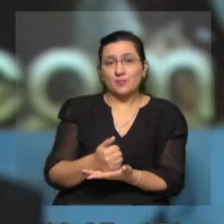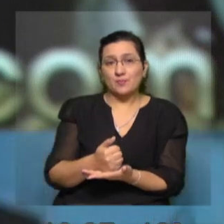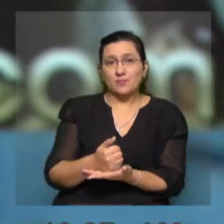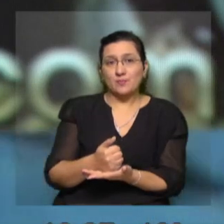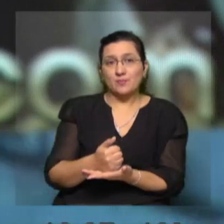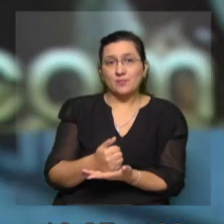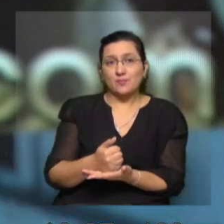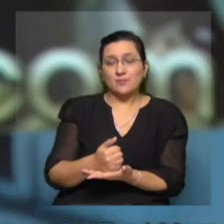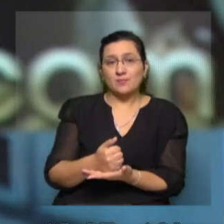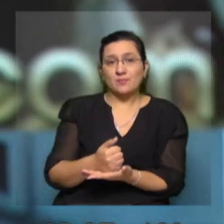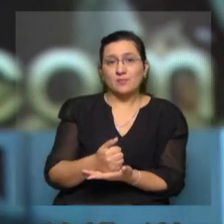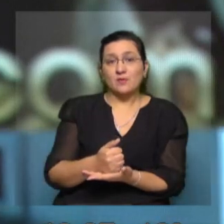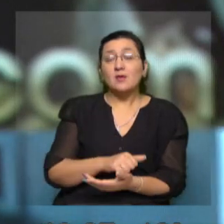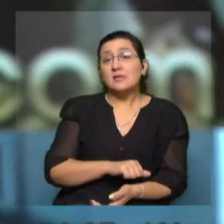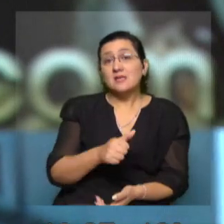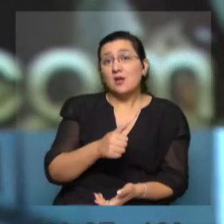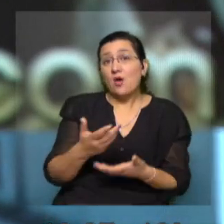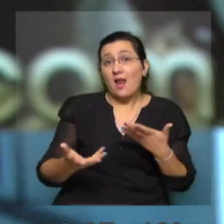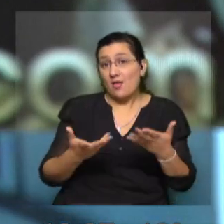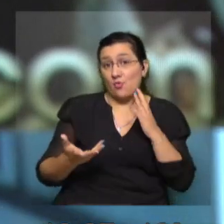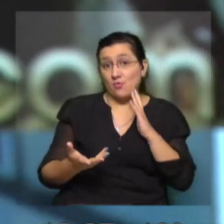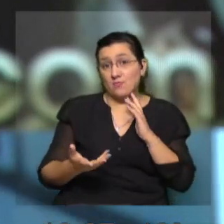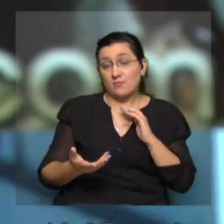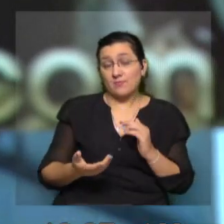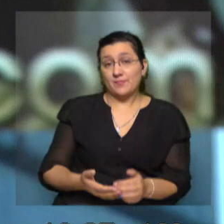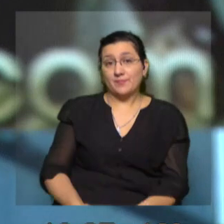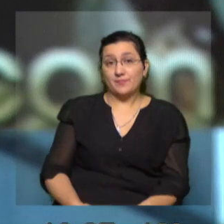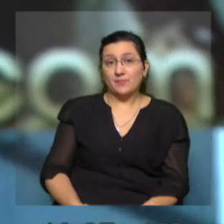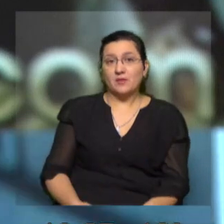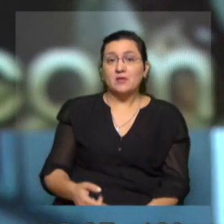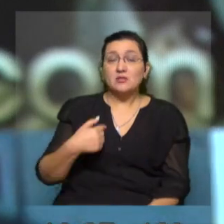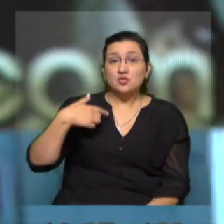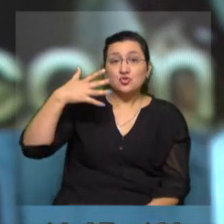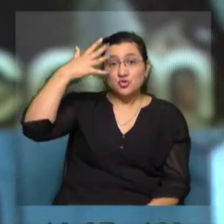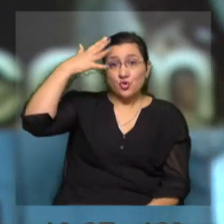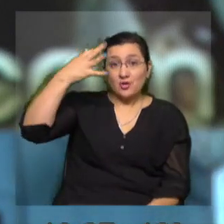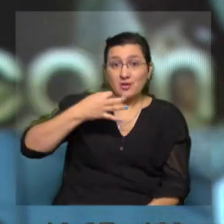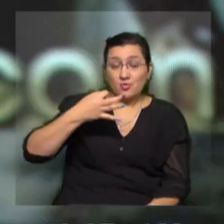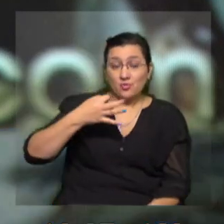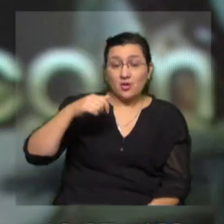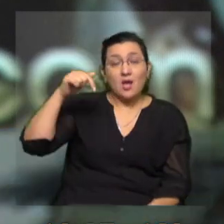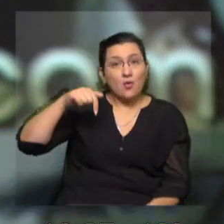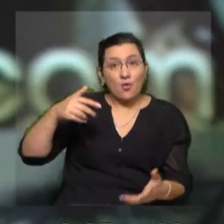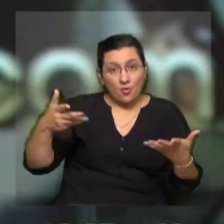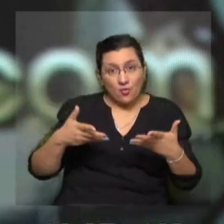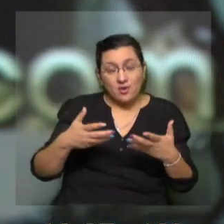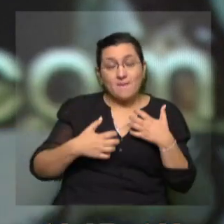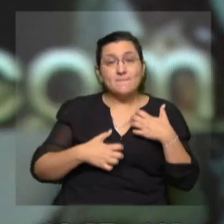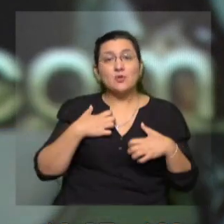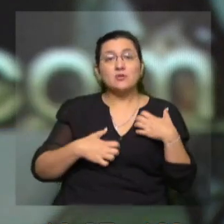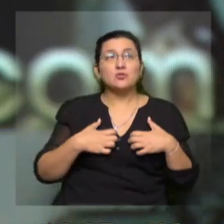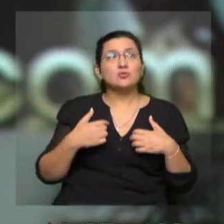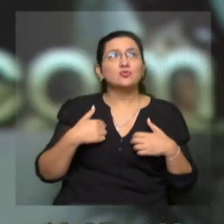y que se ganó algo. Pero yo creo que hoy en Progreso, yo